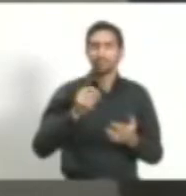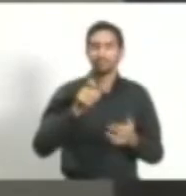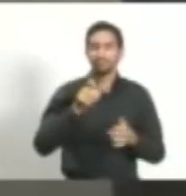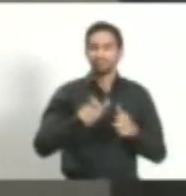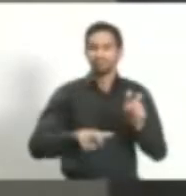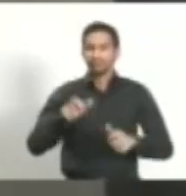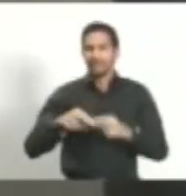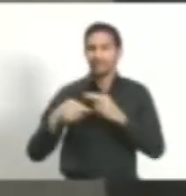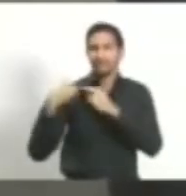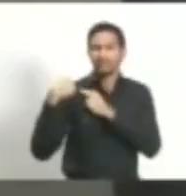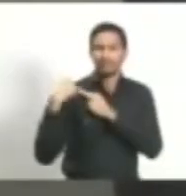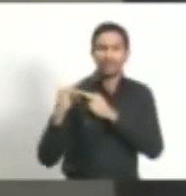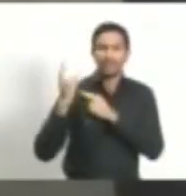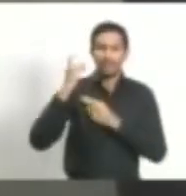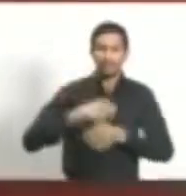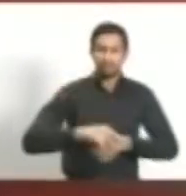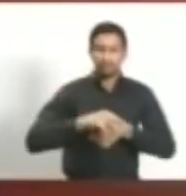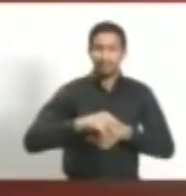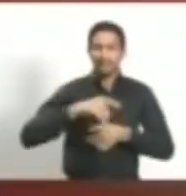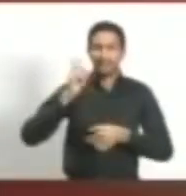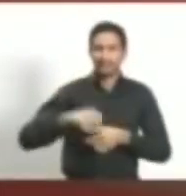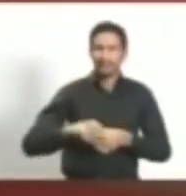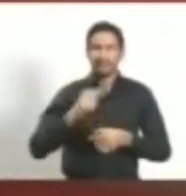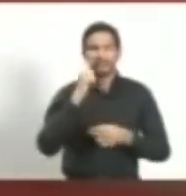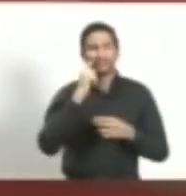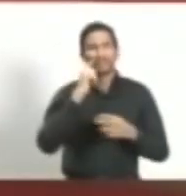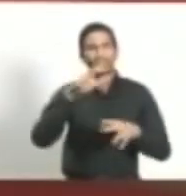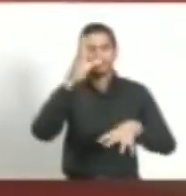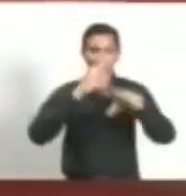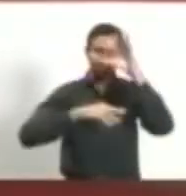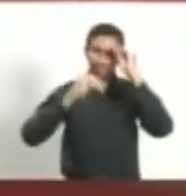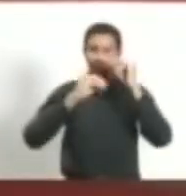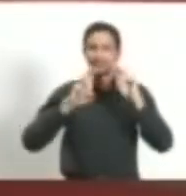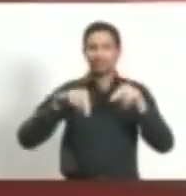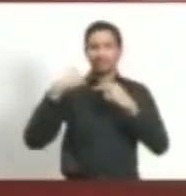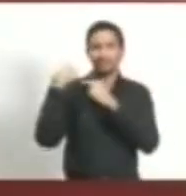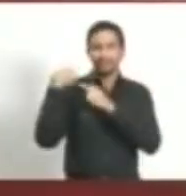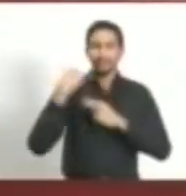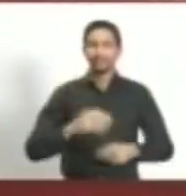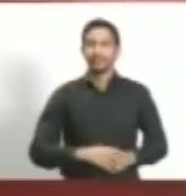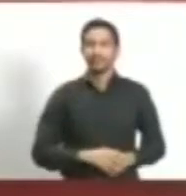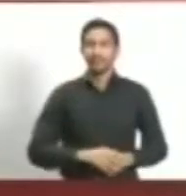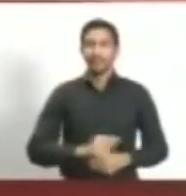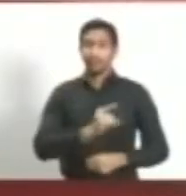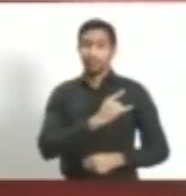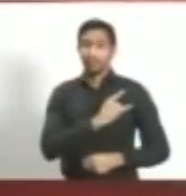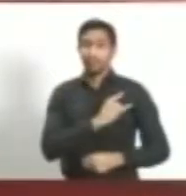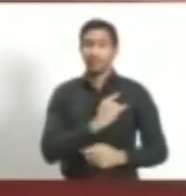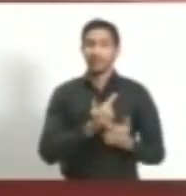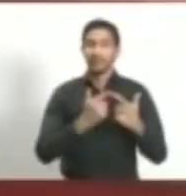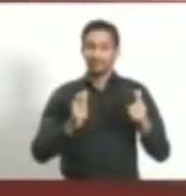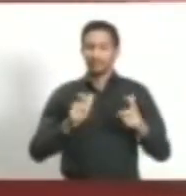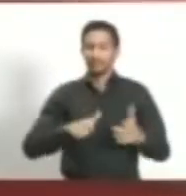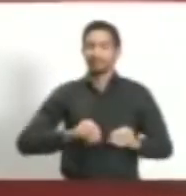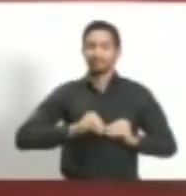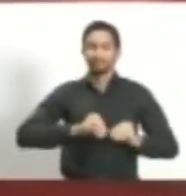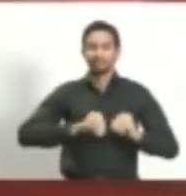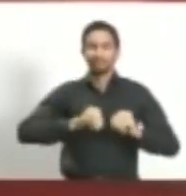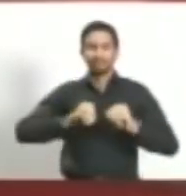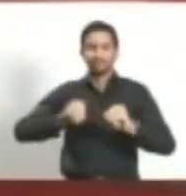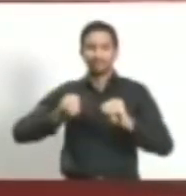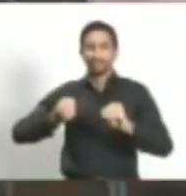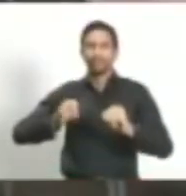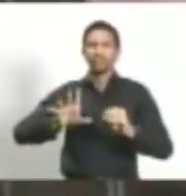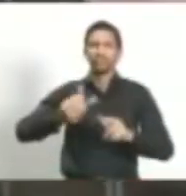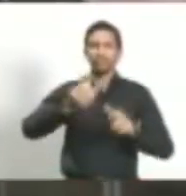responsabilidad en el ejercicio de su profesión. En la forma como la Universidad Libre sigue contribuyendo en la formación de profesionales en la